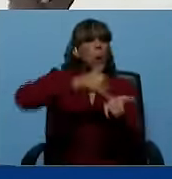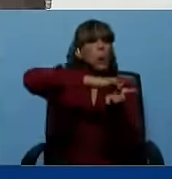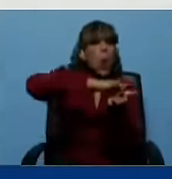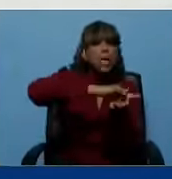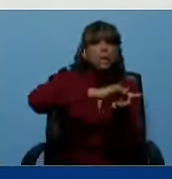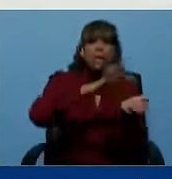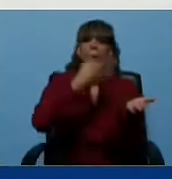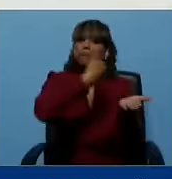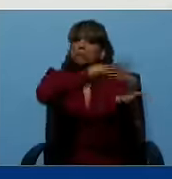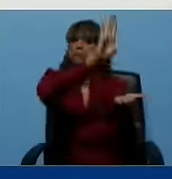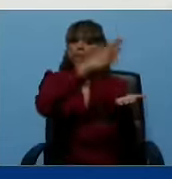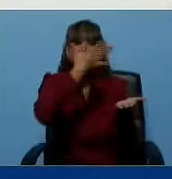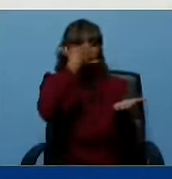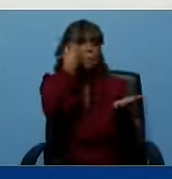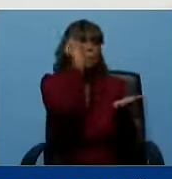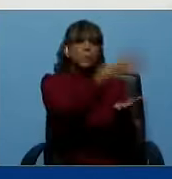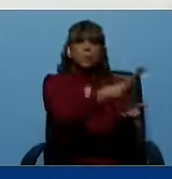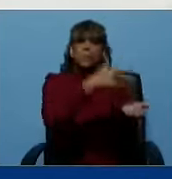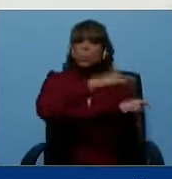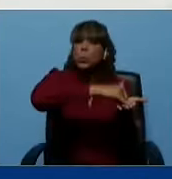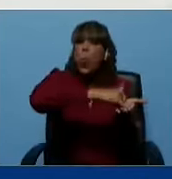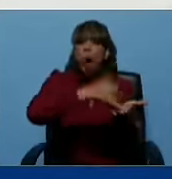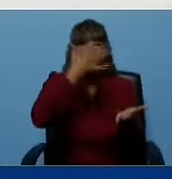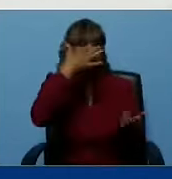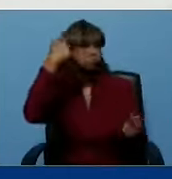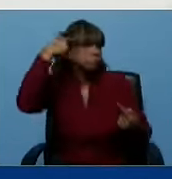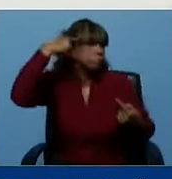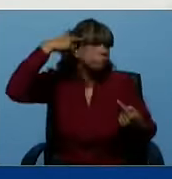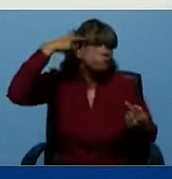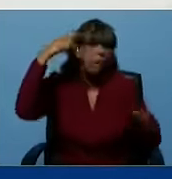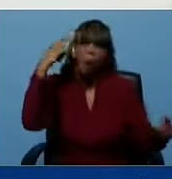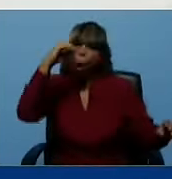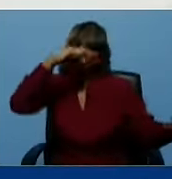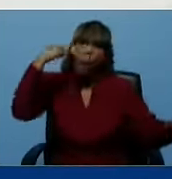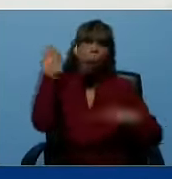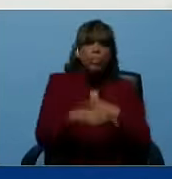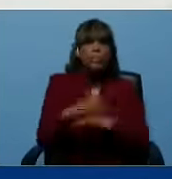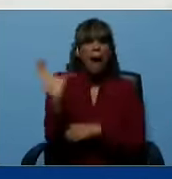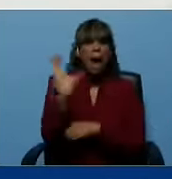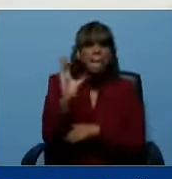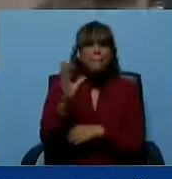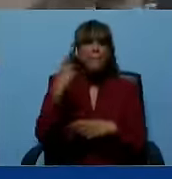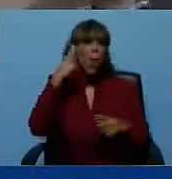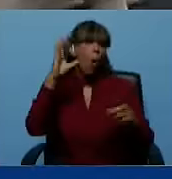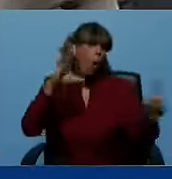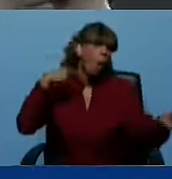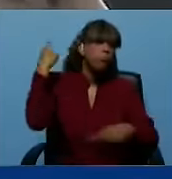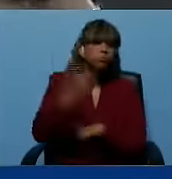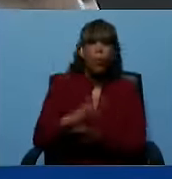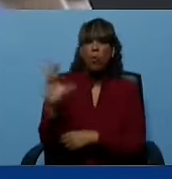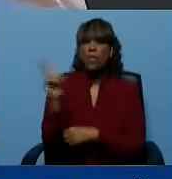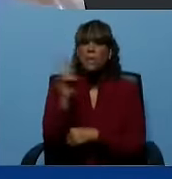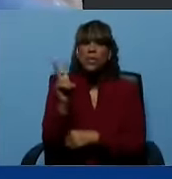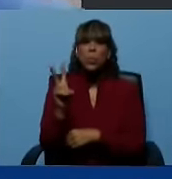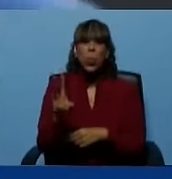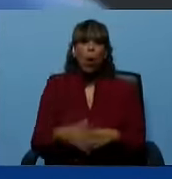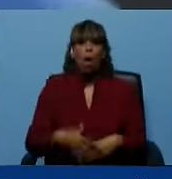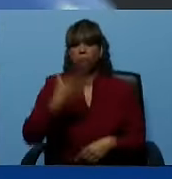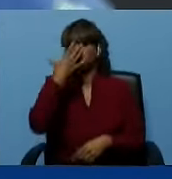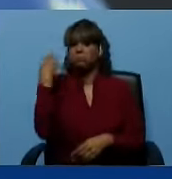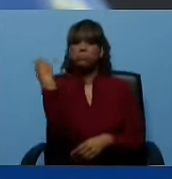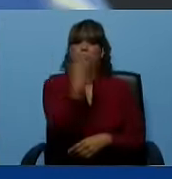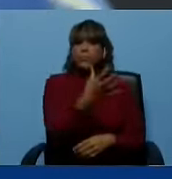WhatsApp, vete al carajo con tu terrorismo y tu campaña contra Venezuela. ¡Te vas para el carajo! ¿Cómo se dice carajo en